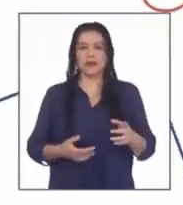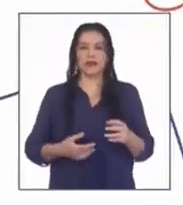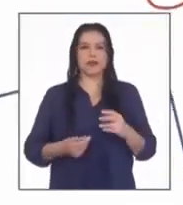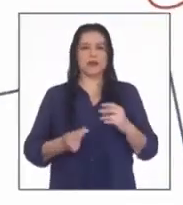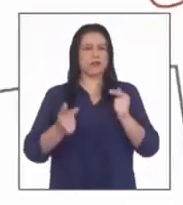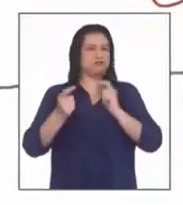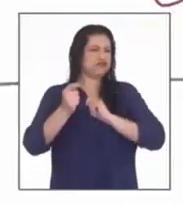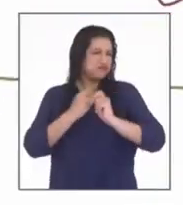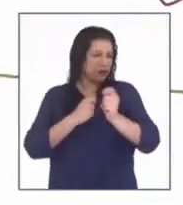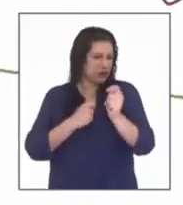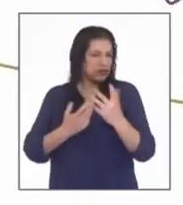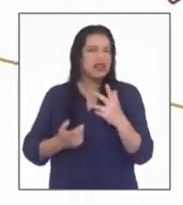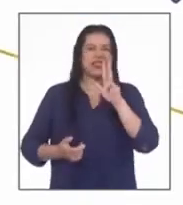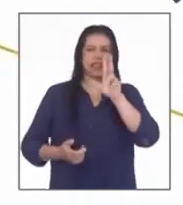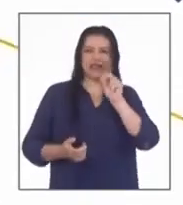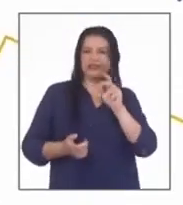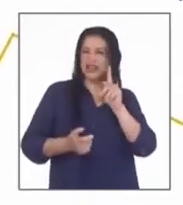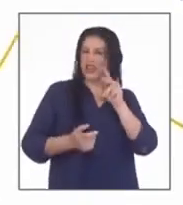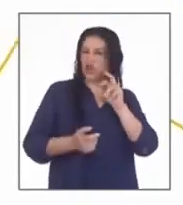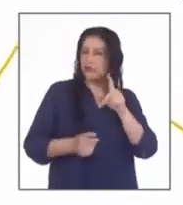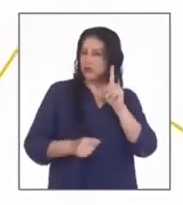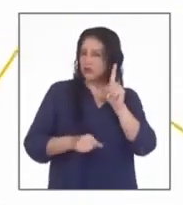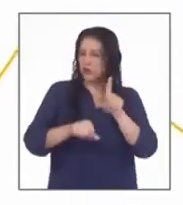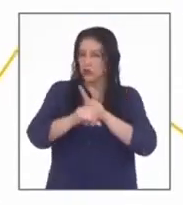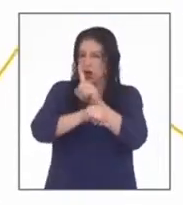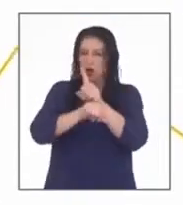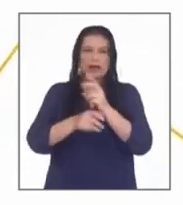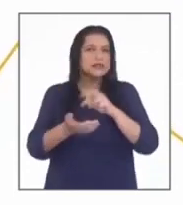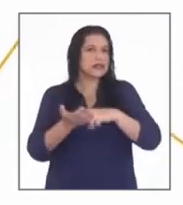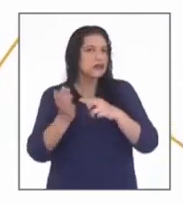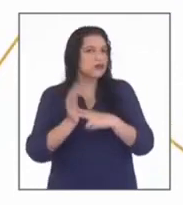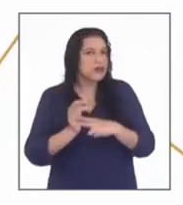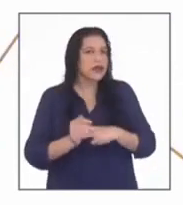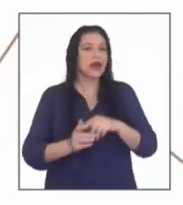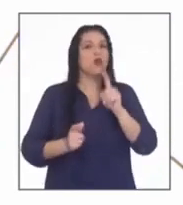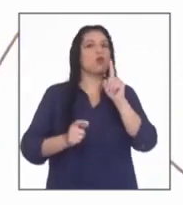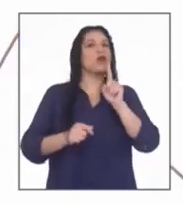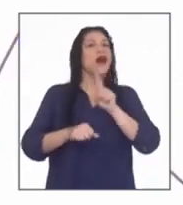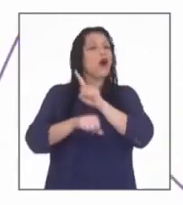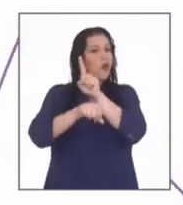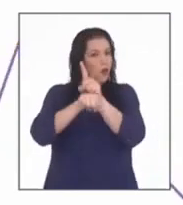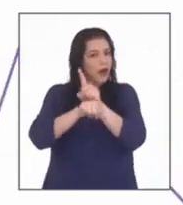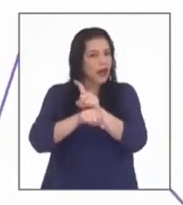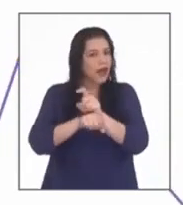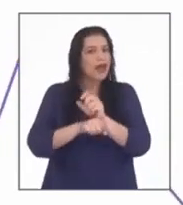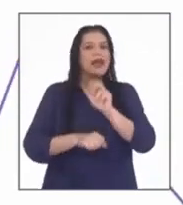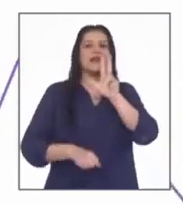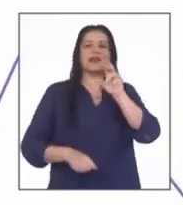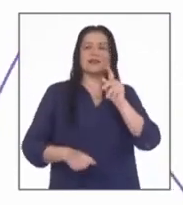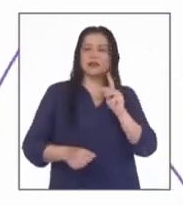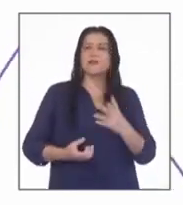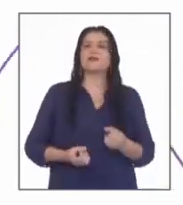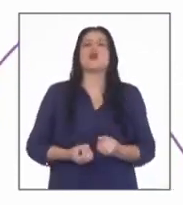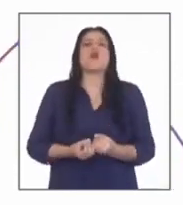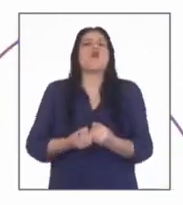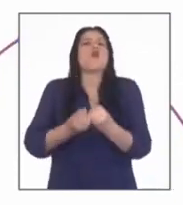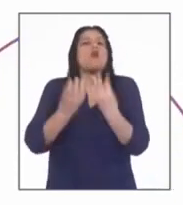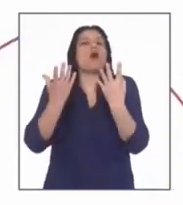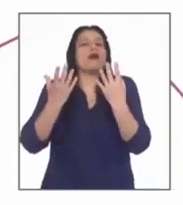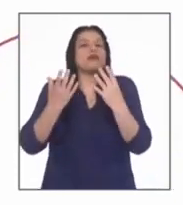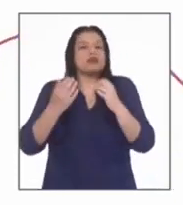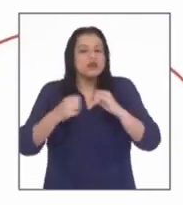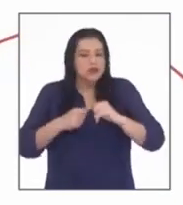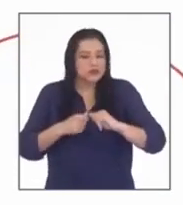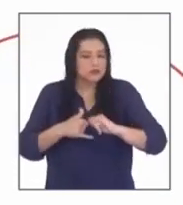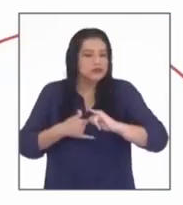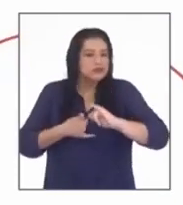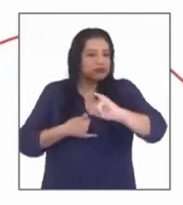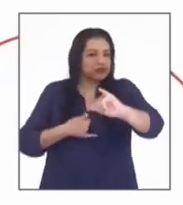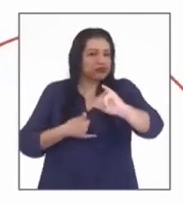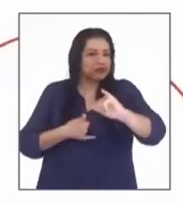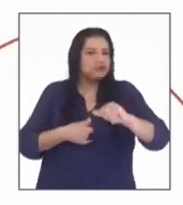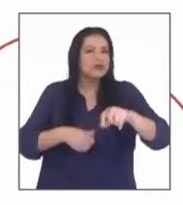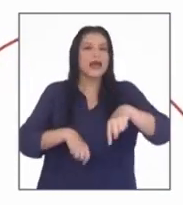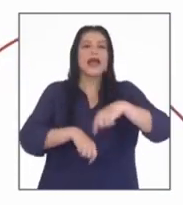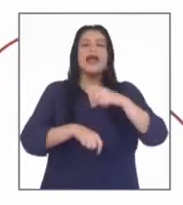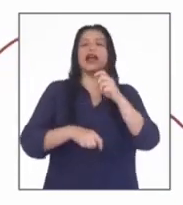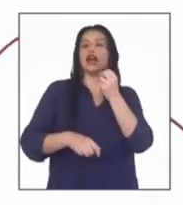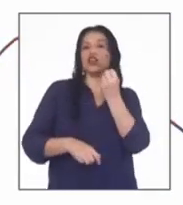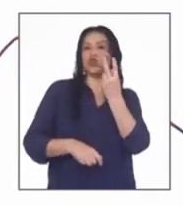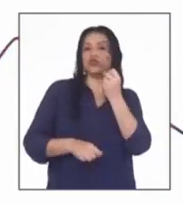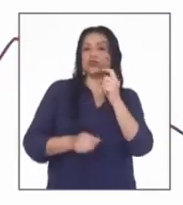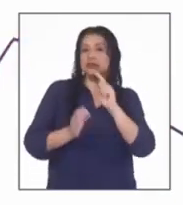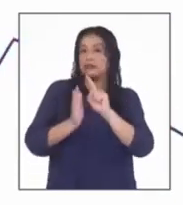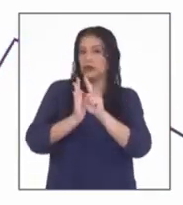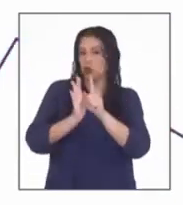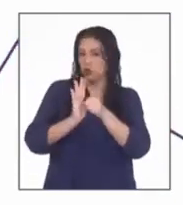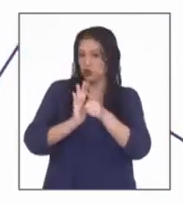Velocidad 30 kilómetros por hora quiere decir que en 1 hora se recorren 30 kilómetros. Debo calcular cuántos metros avanzo en 12 segundos. Como tengo